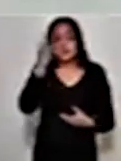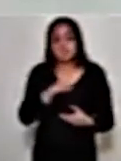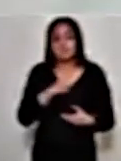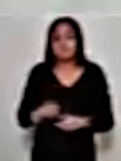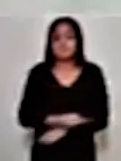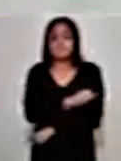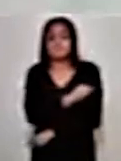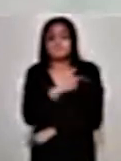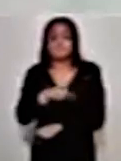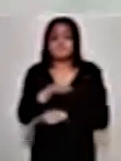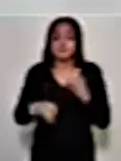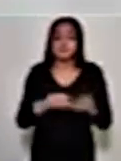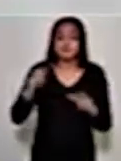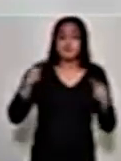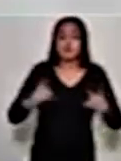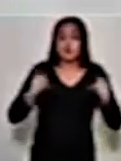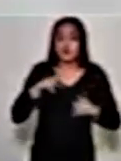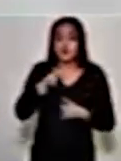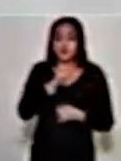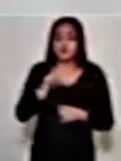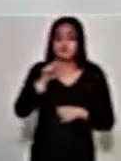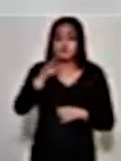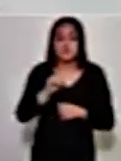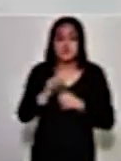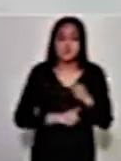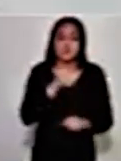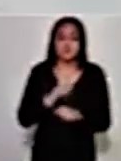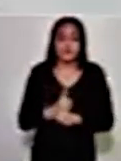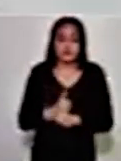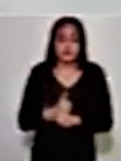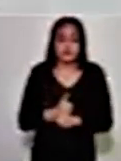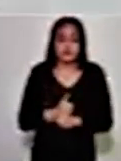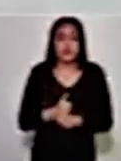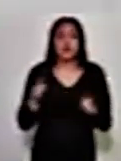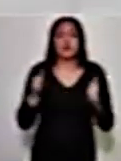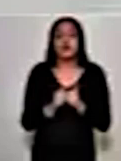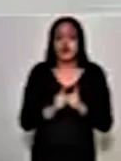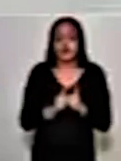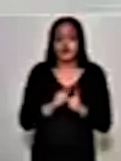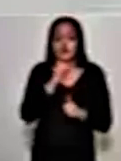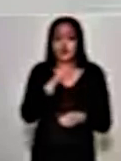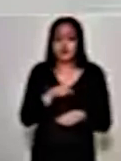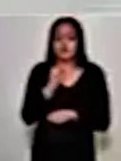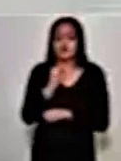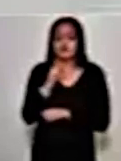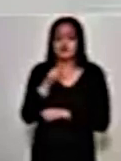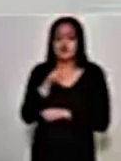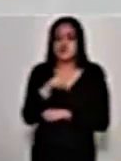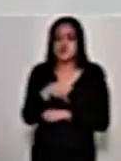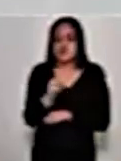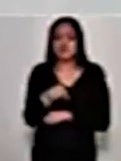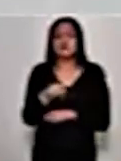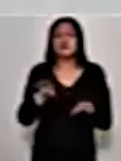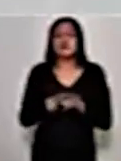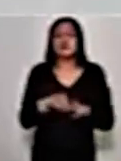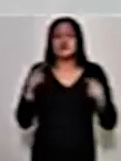de vacunación de las y los jóvenes de 18 a 29 años con el biológico de Sputnik, así como a las poblanas